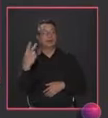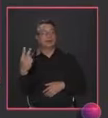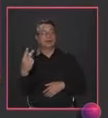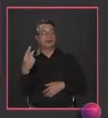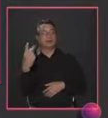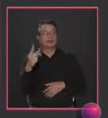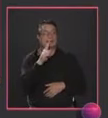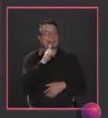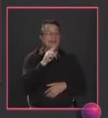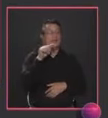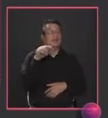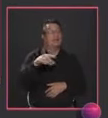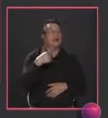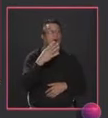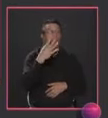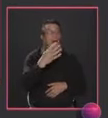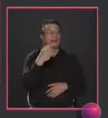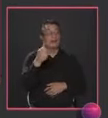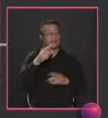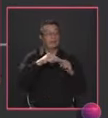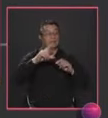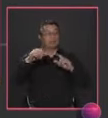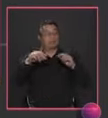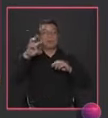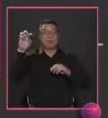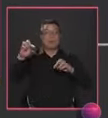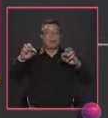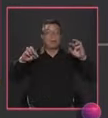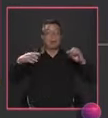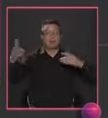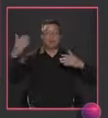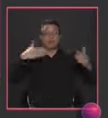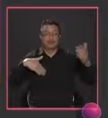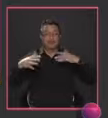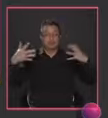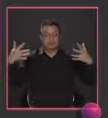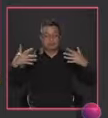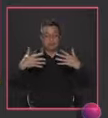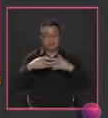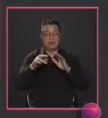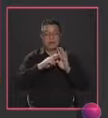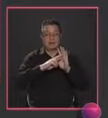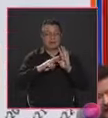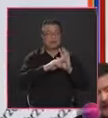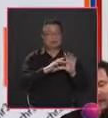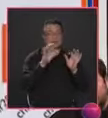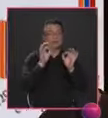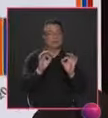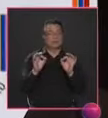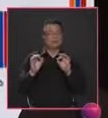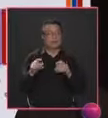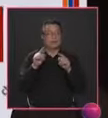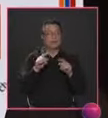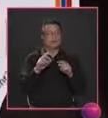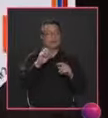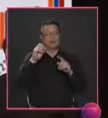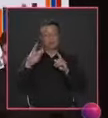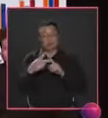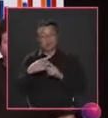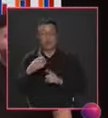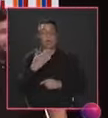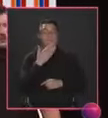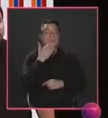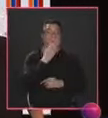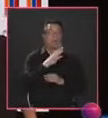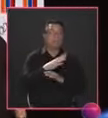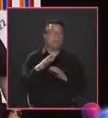nuestros cromosomas, los 46, de origen paterno y materno. Como ven, están todos bien representados, y en esta segunda versión mejoramos